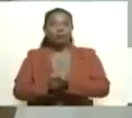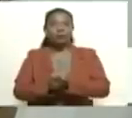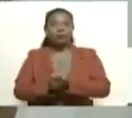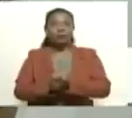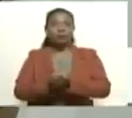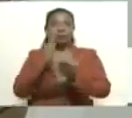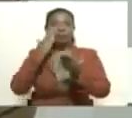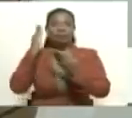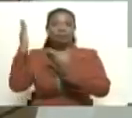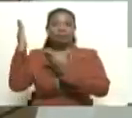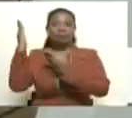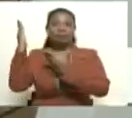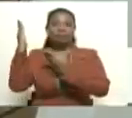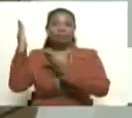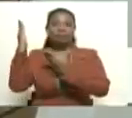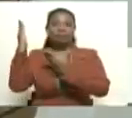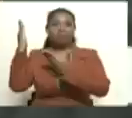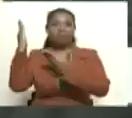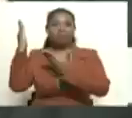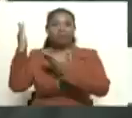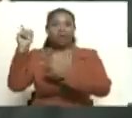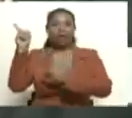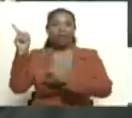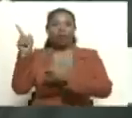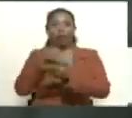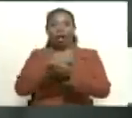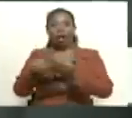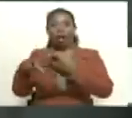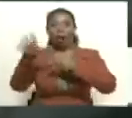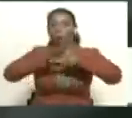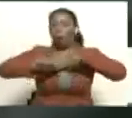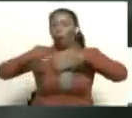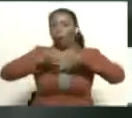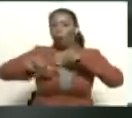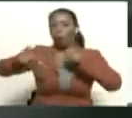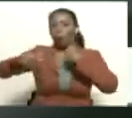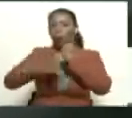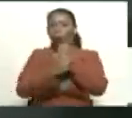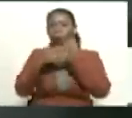Mira este relambío arrastrado a la bola de Juan Guaidó.